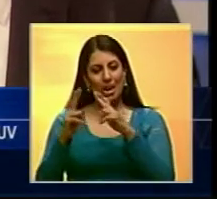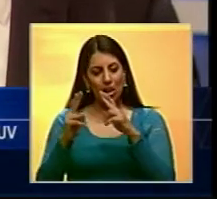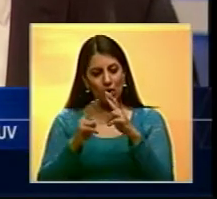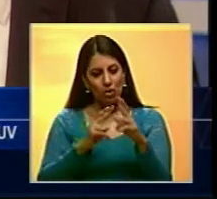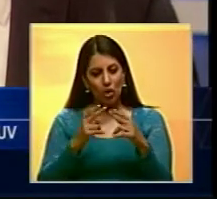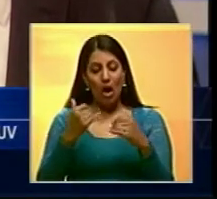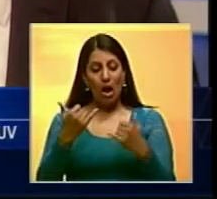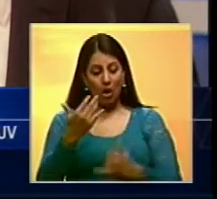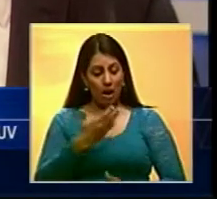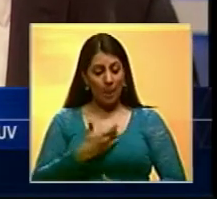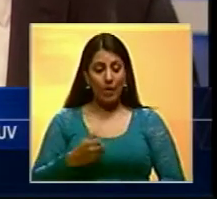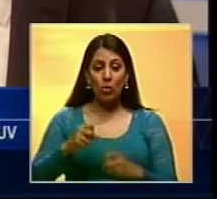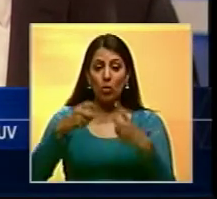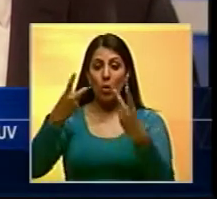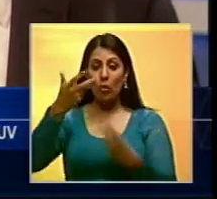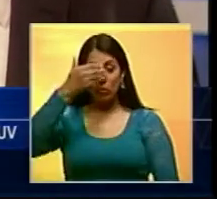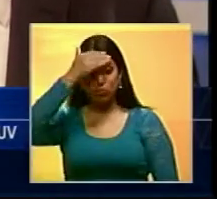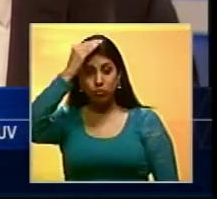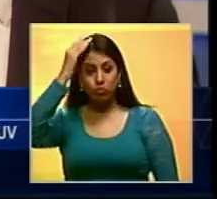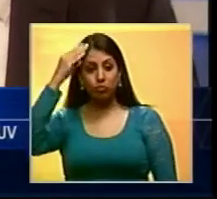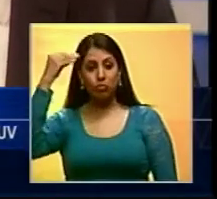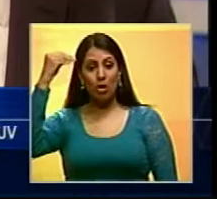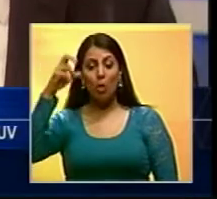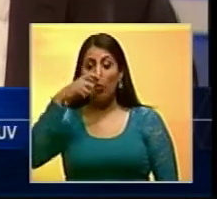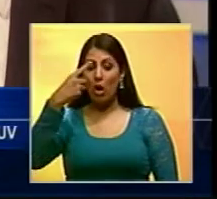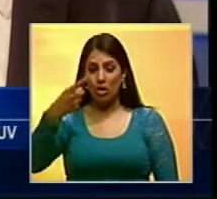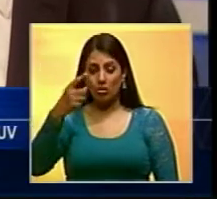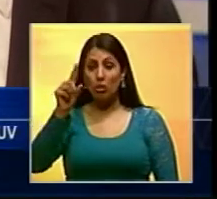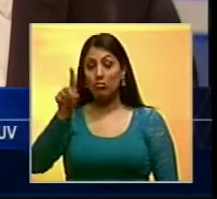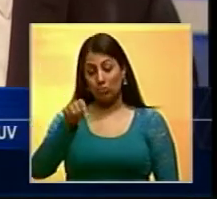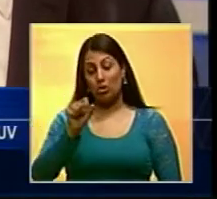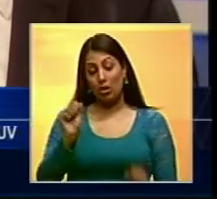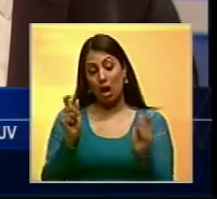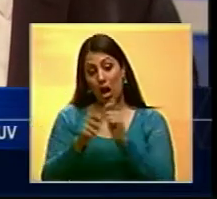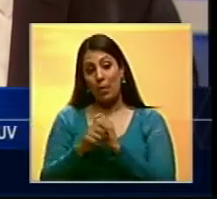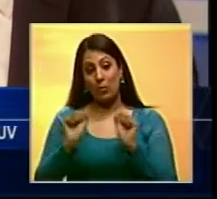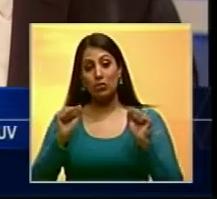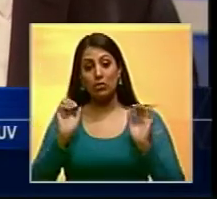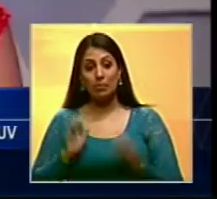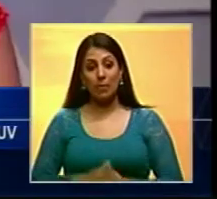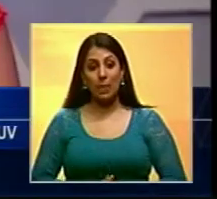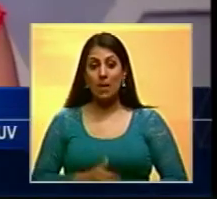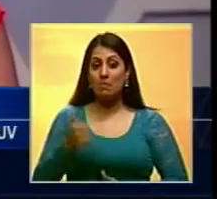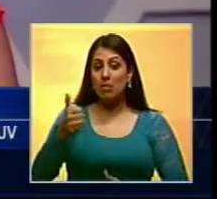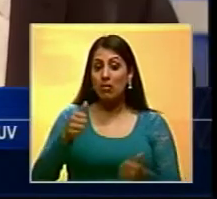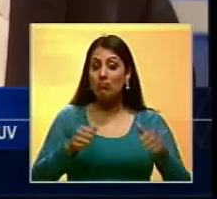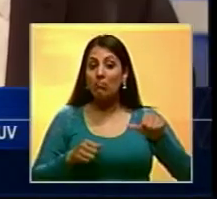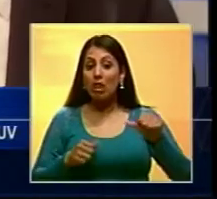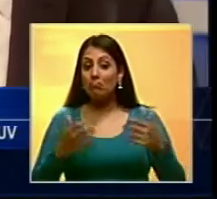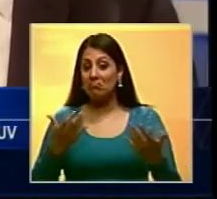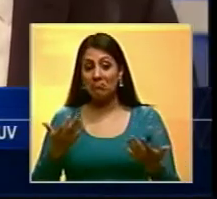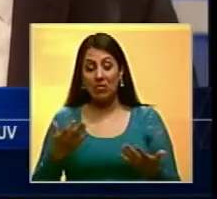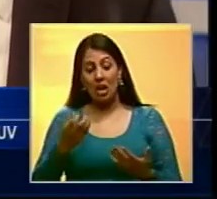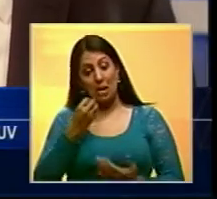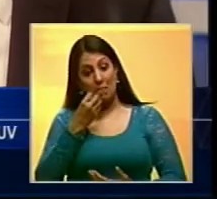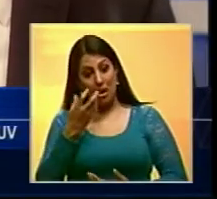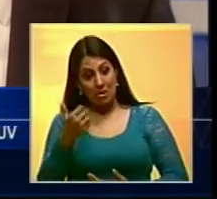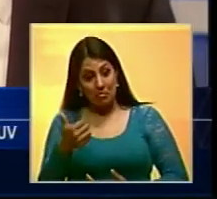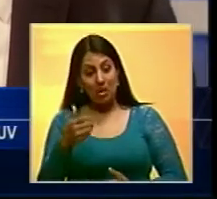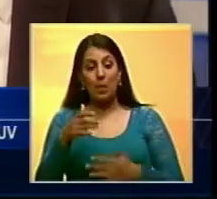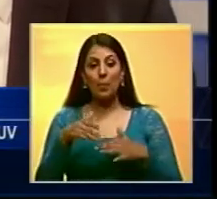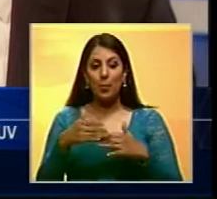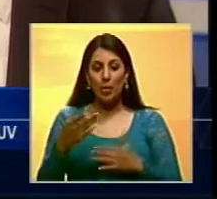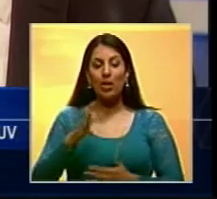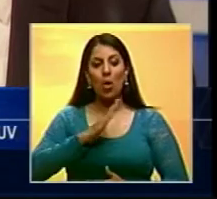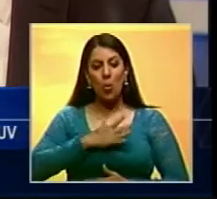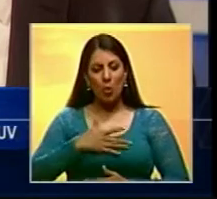la presidencia de Trump en el próximo año? Evidentemente que va a cambiar. ¿Para bien o para mal? Mira, para bien en el sentido de que